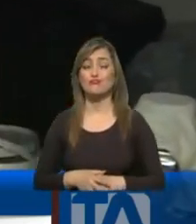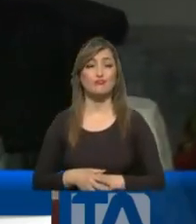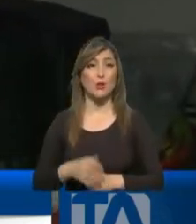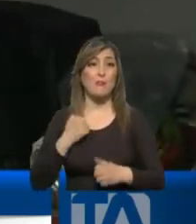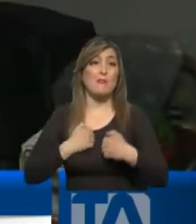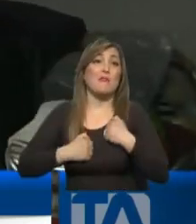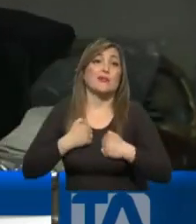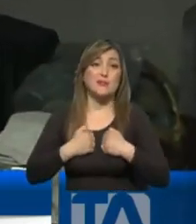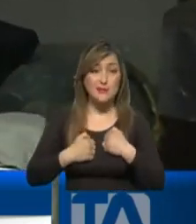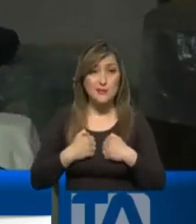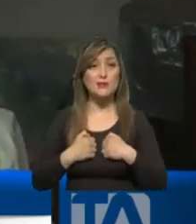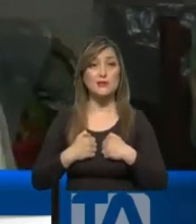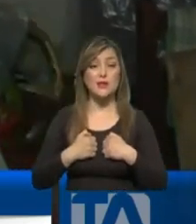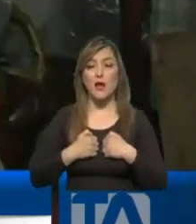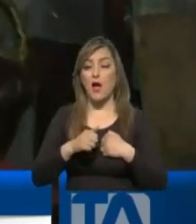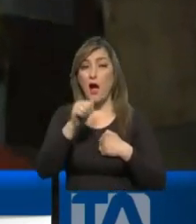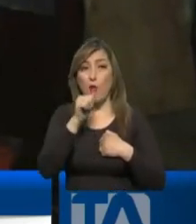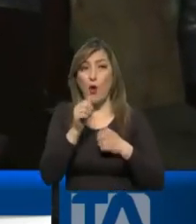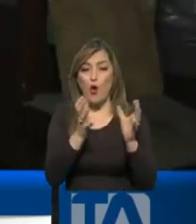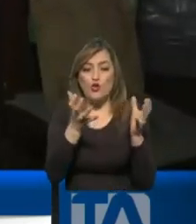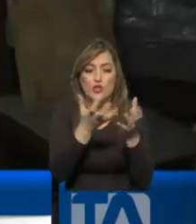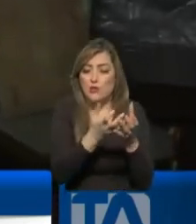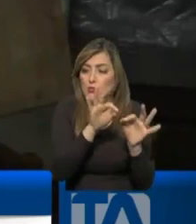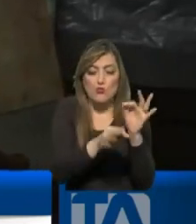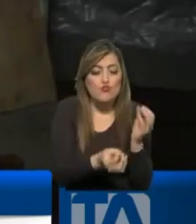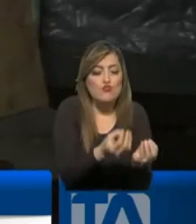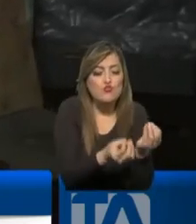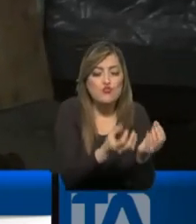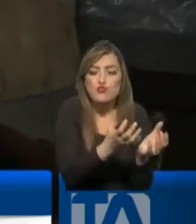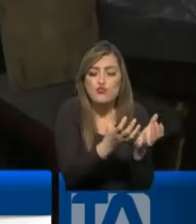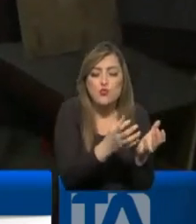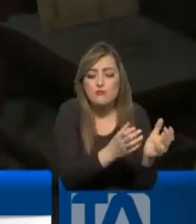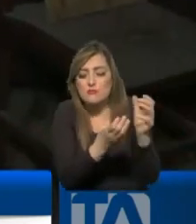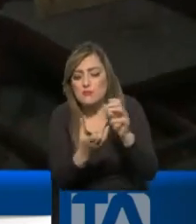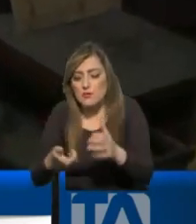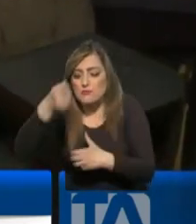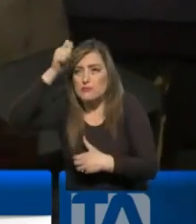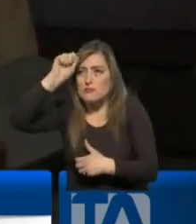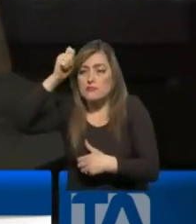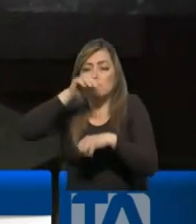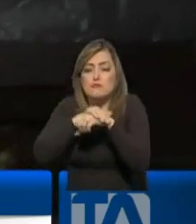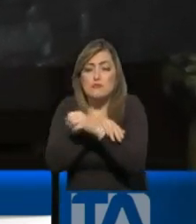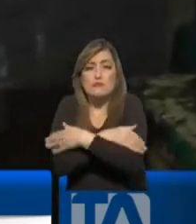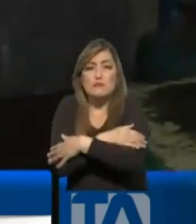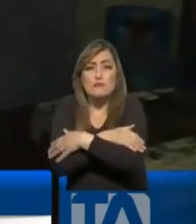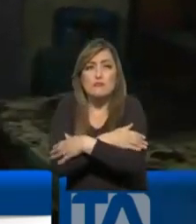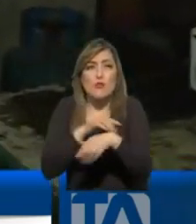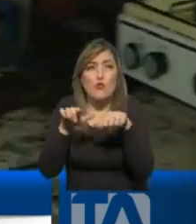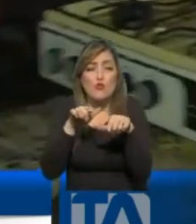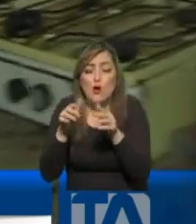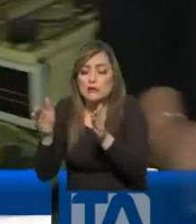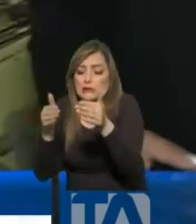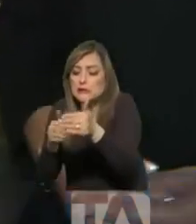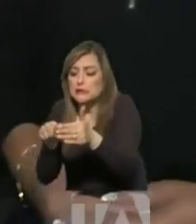para bañarse, por ejemplo, tiene que calentar agua en ollitas y ocupa un pequeño espacio de este lugar en donde vive para poder